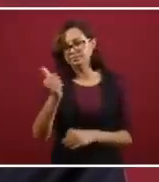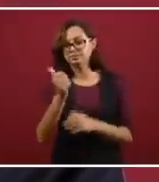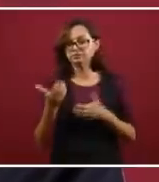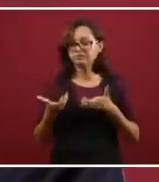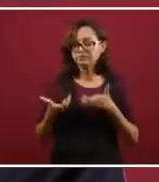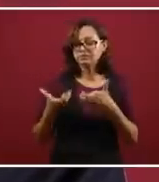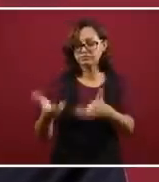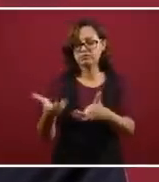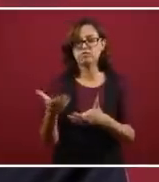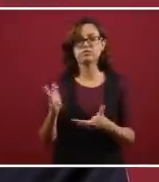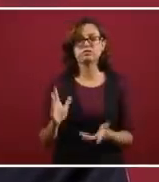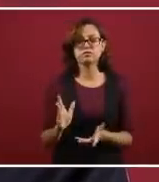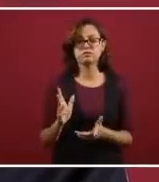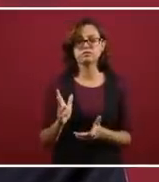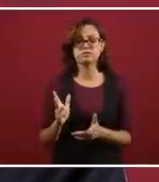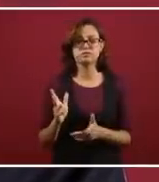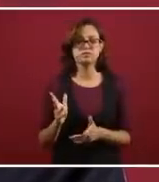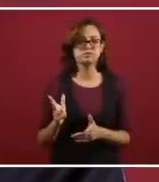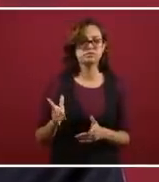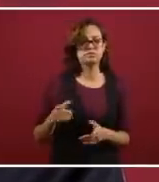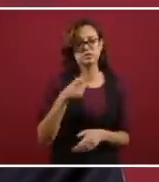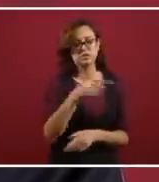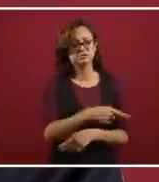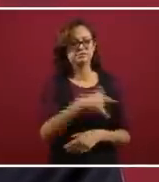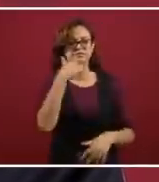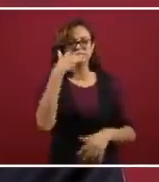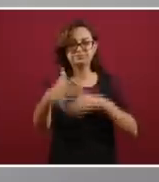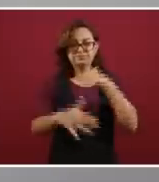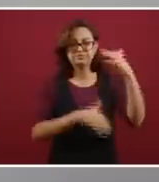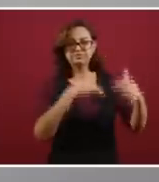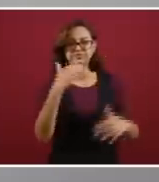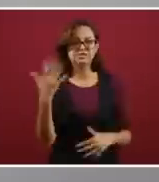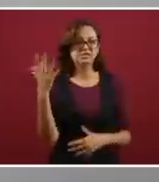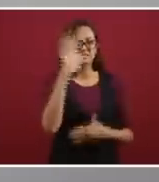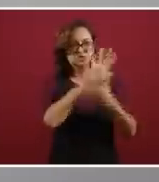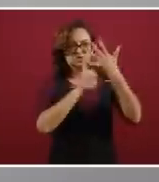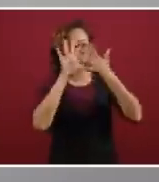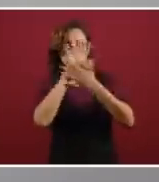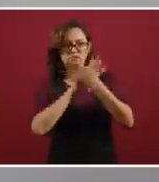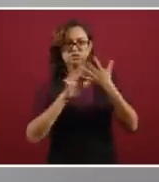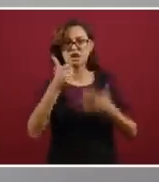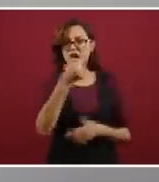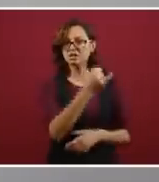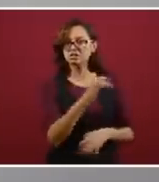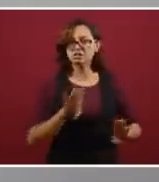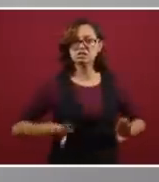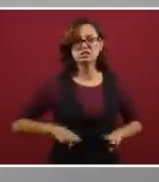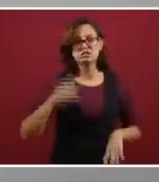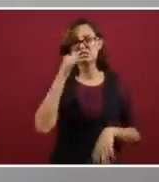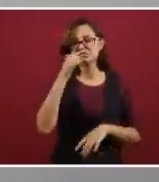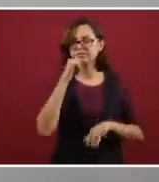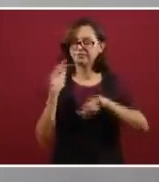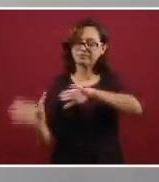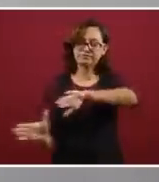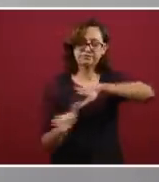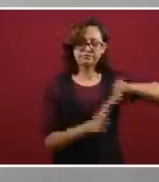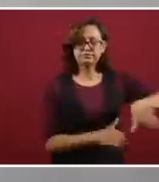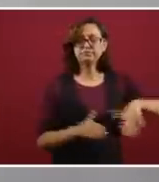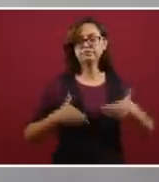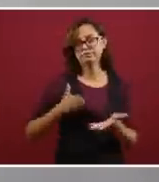el camino trillado de siempre. Entonces, por eso es importante lo del